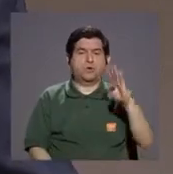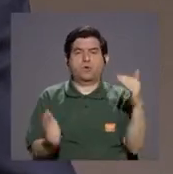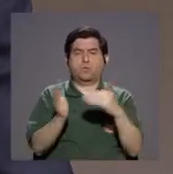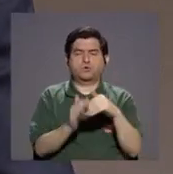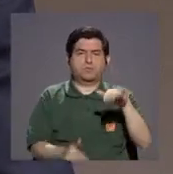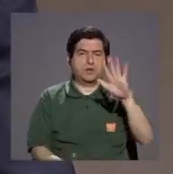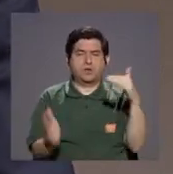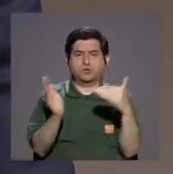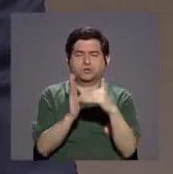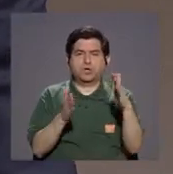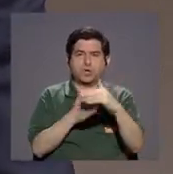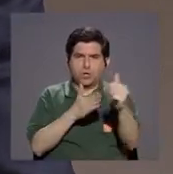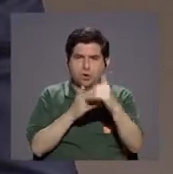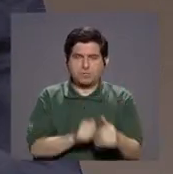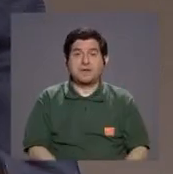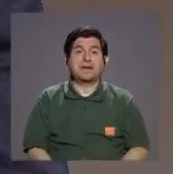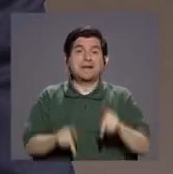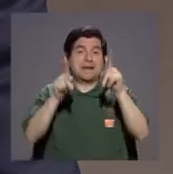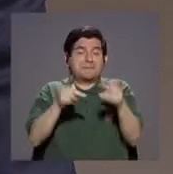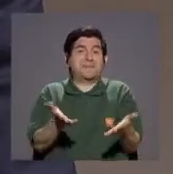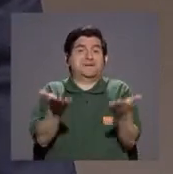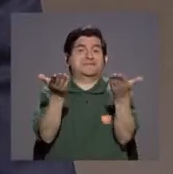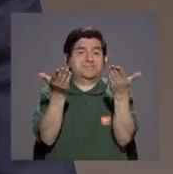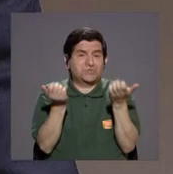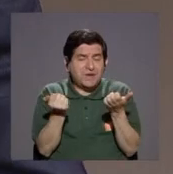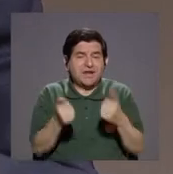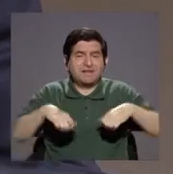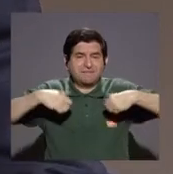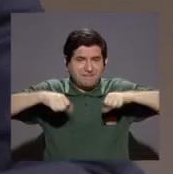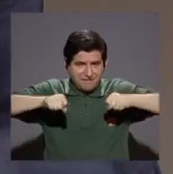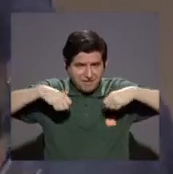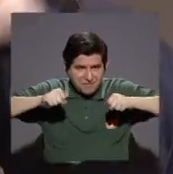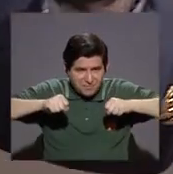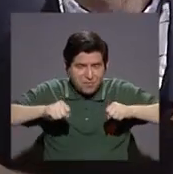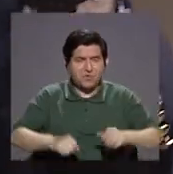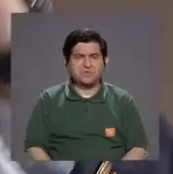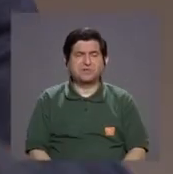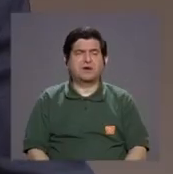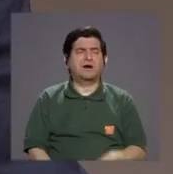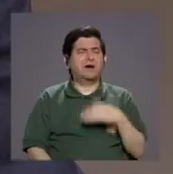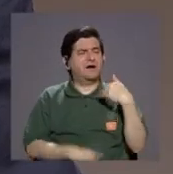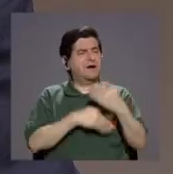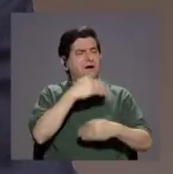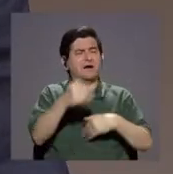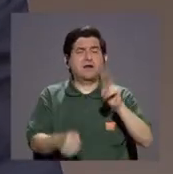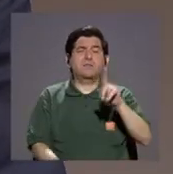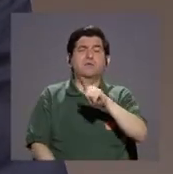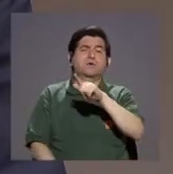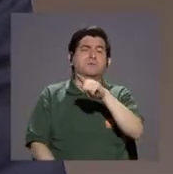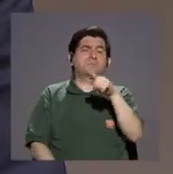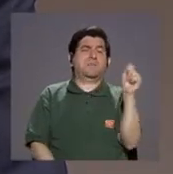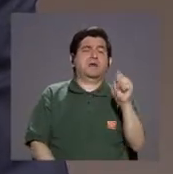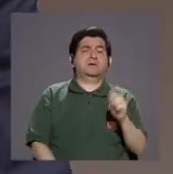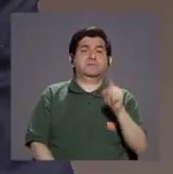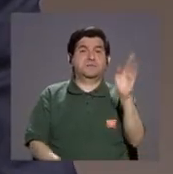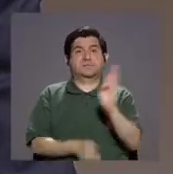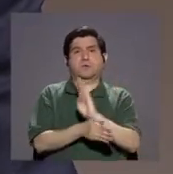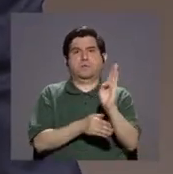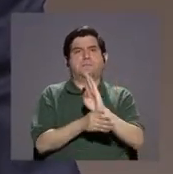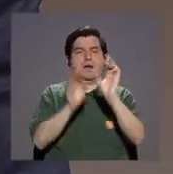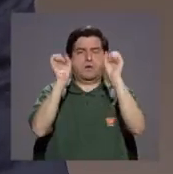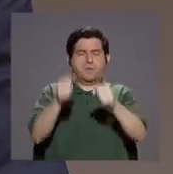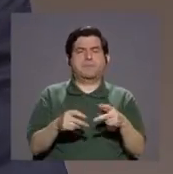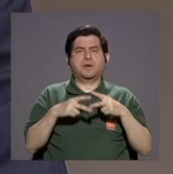cinco mil dólares y si una persona quería una motocicleta tenía que hacer un trámite a veces de dos meses en un banco para